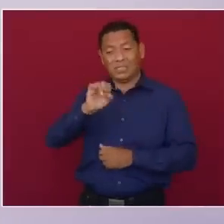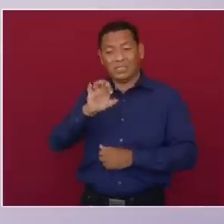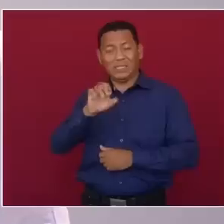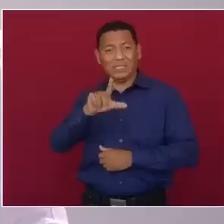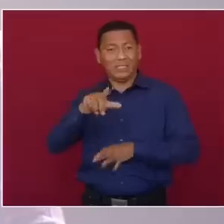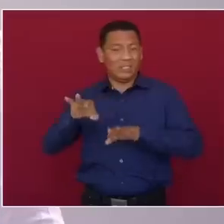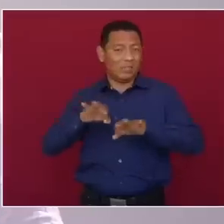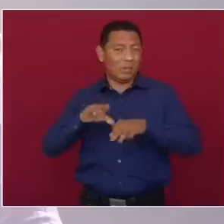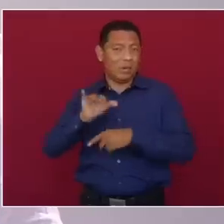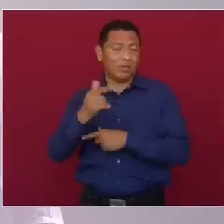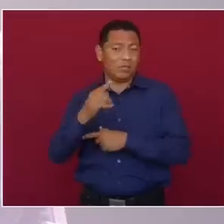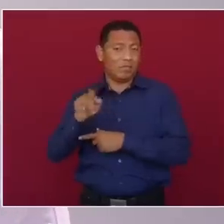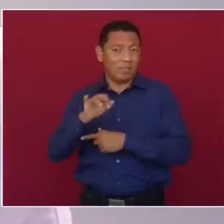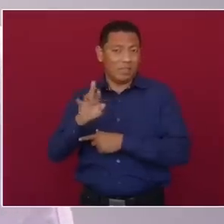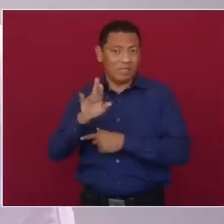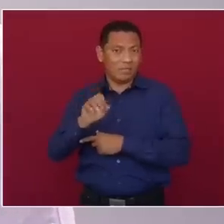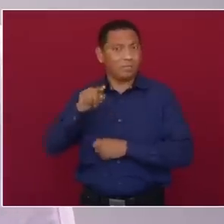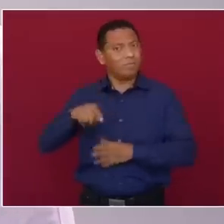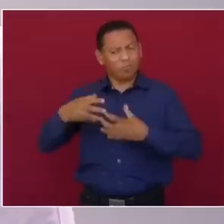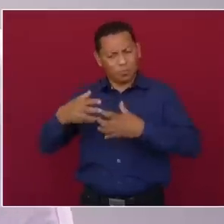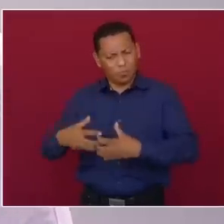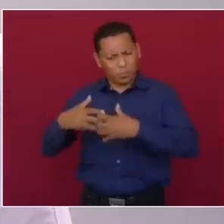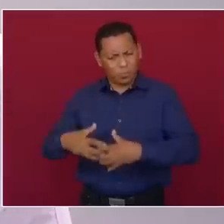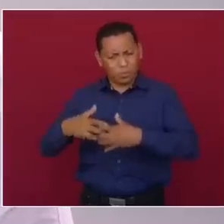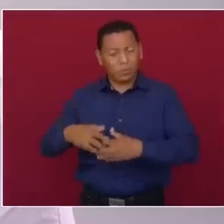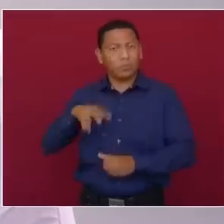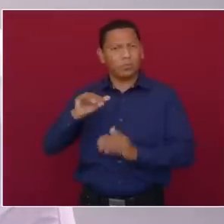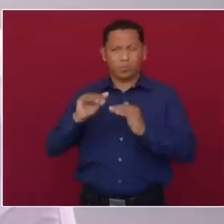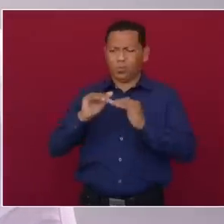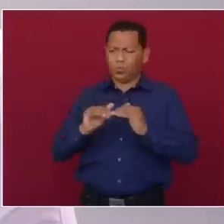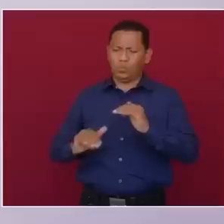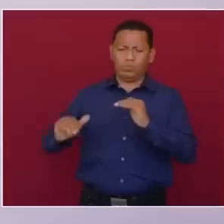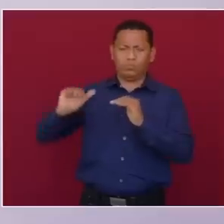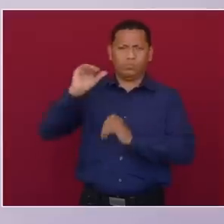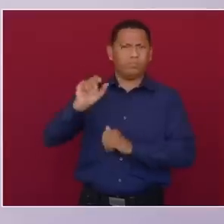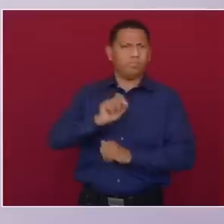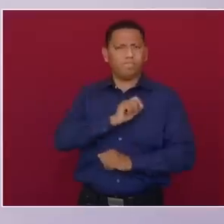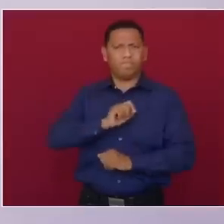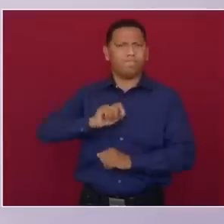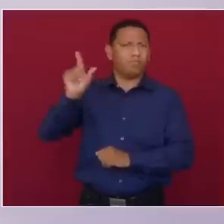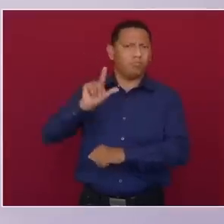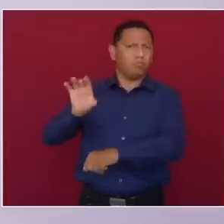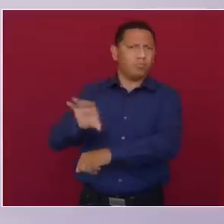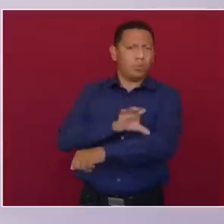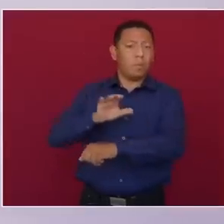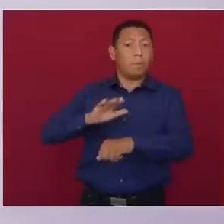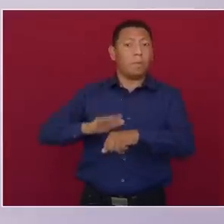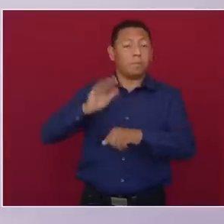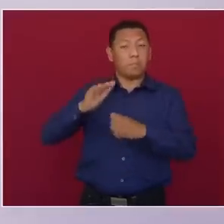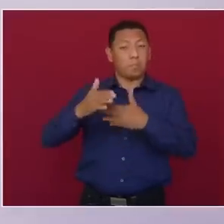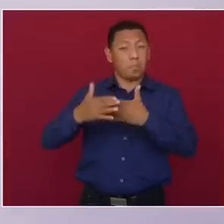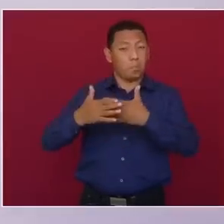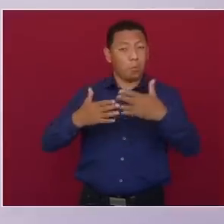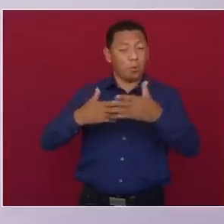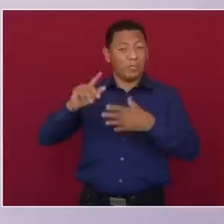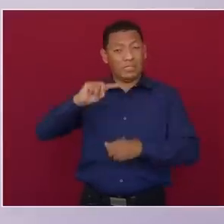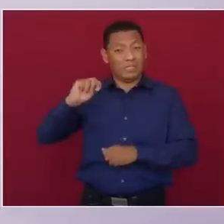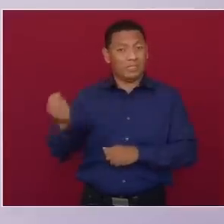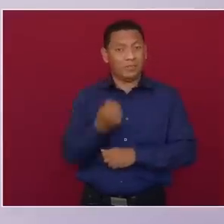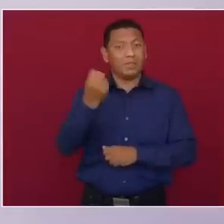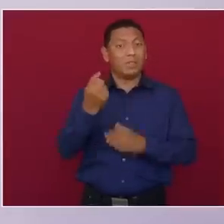azufre. Una refinería con alta eficiencia energética y la más moderna tecnología del